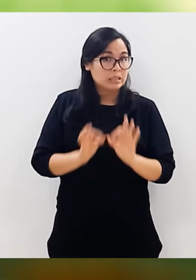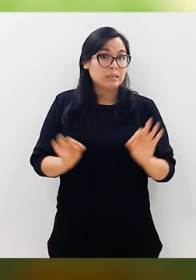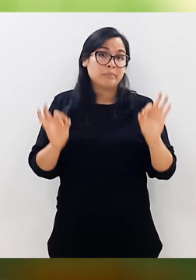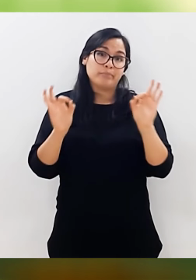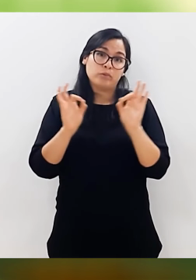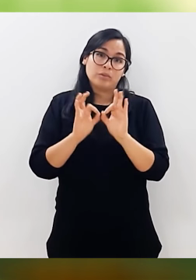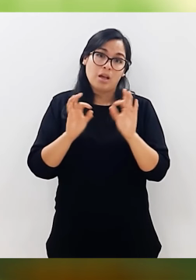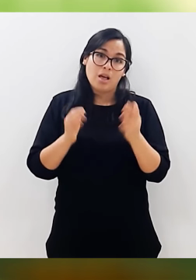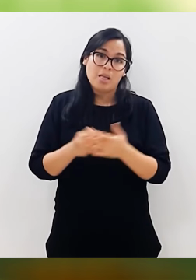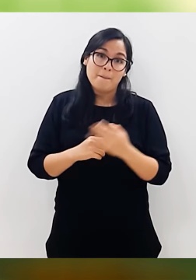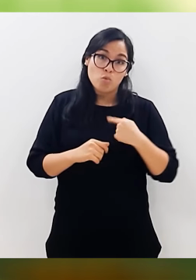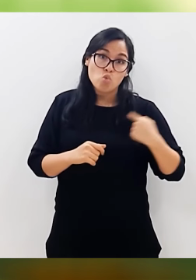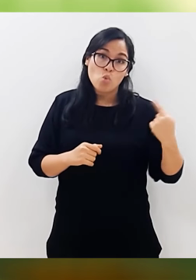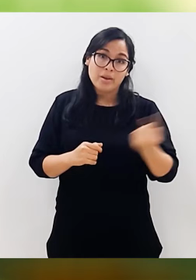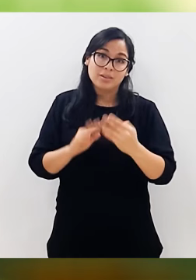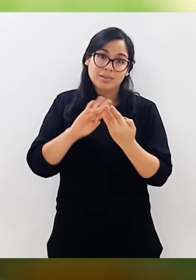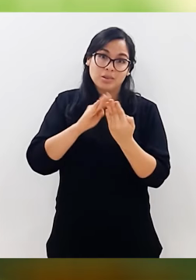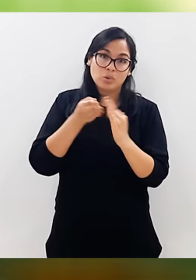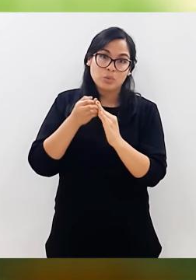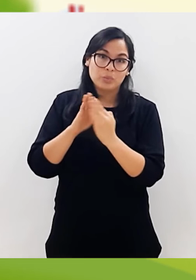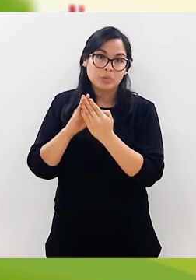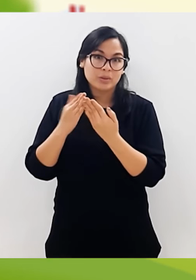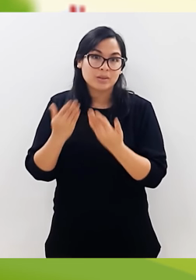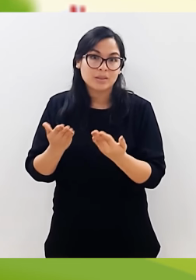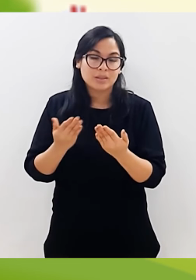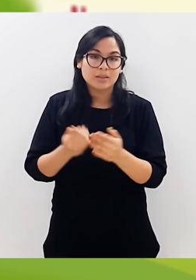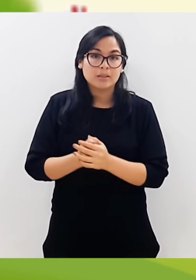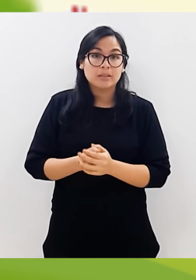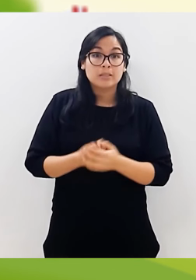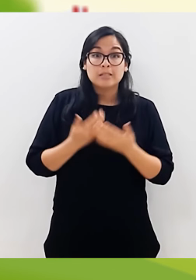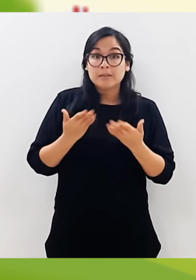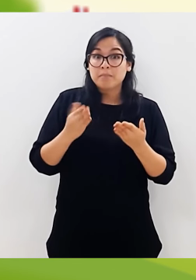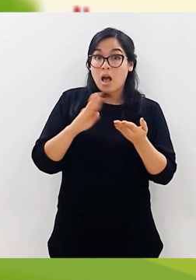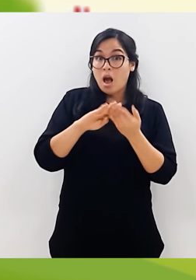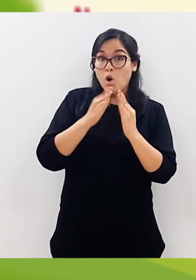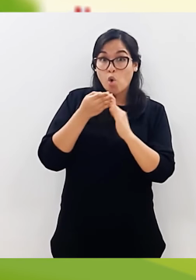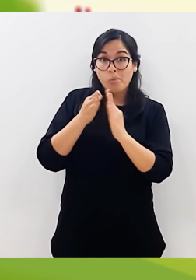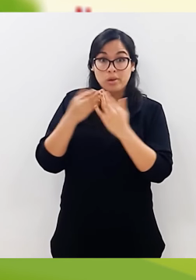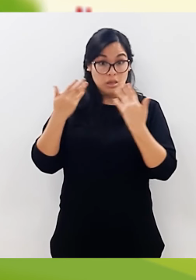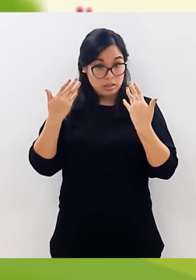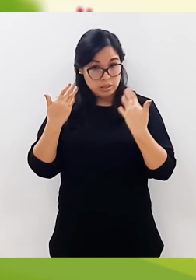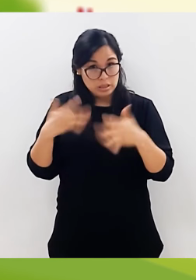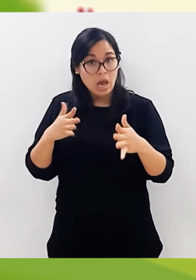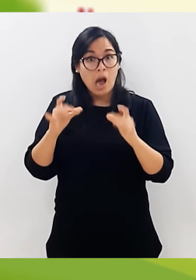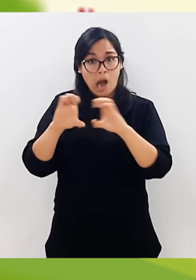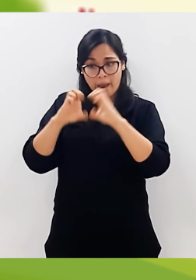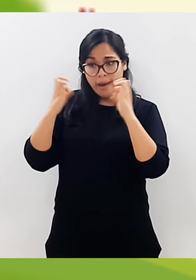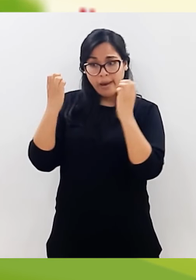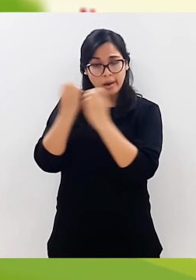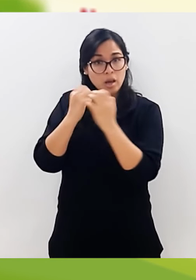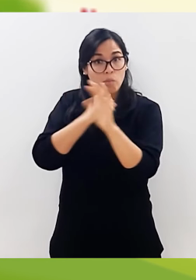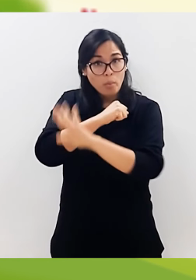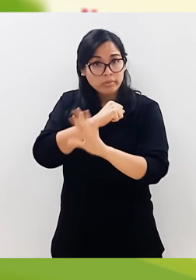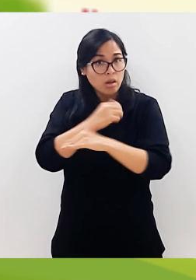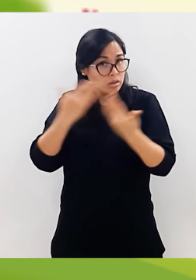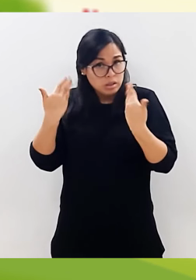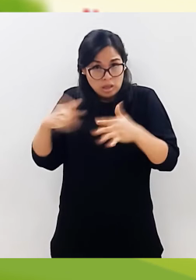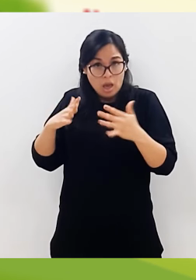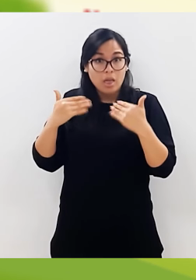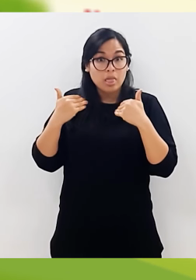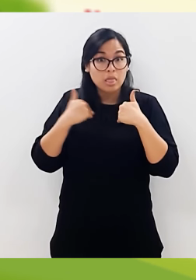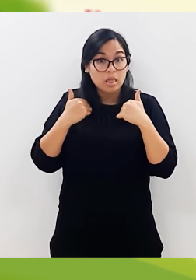para nuestra comunidad. Las comunidades que ya cuenten con un equipo de protección